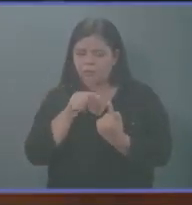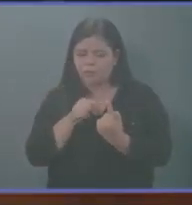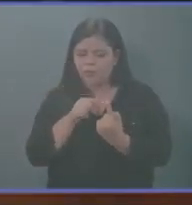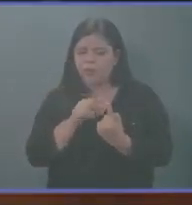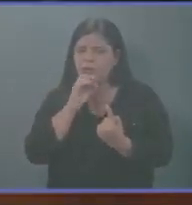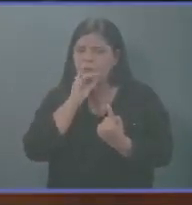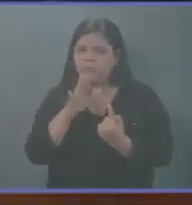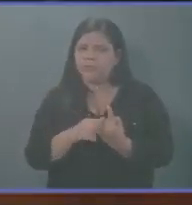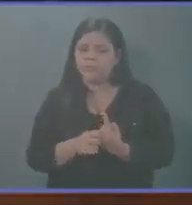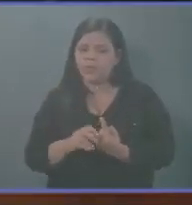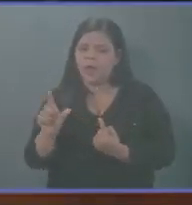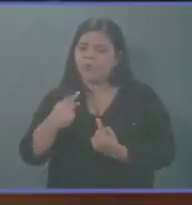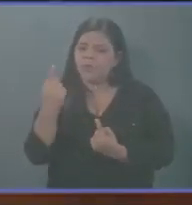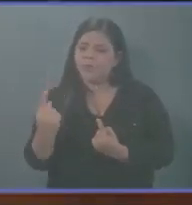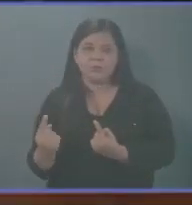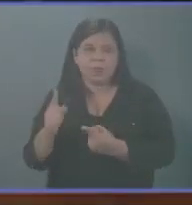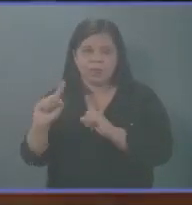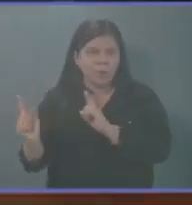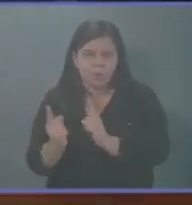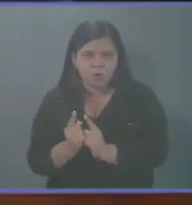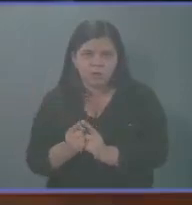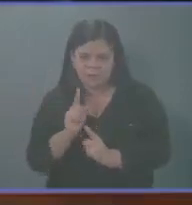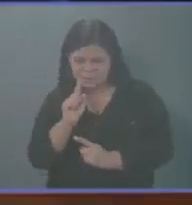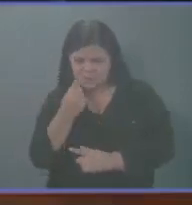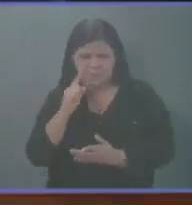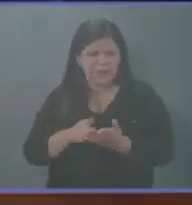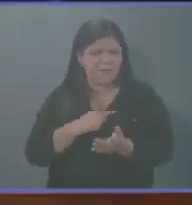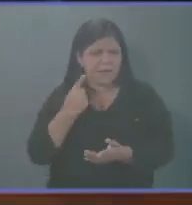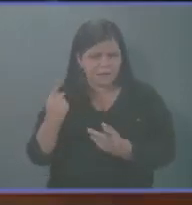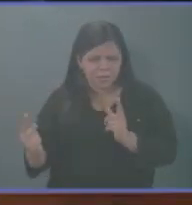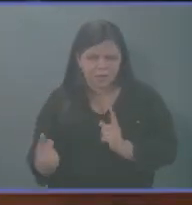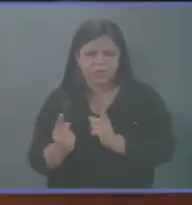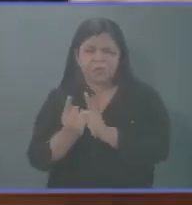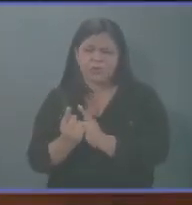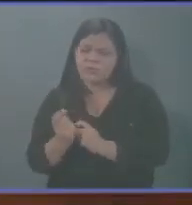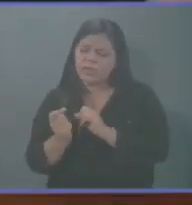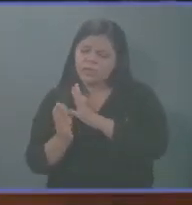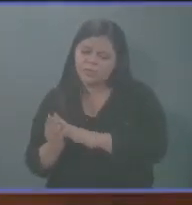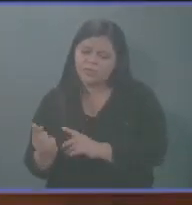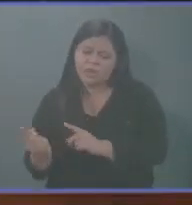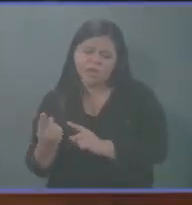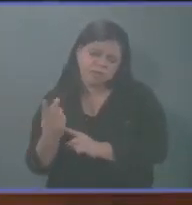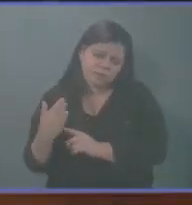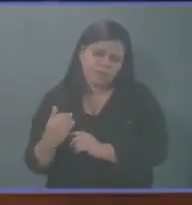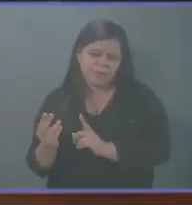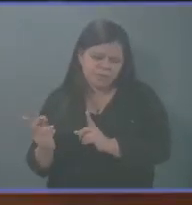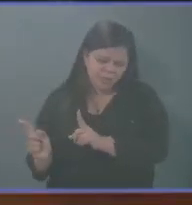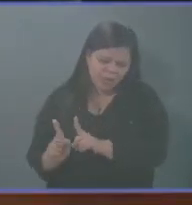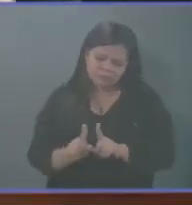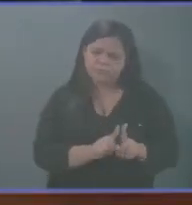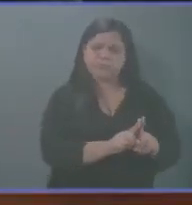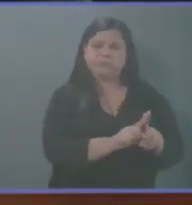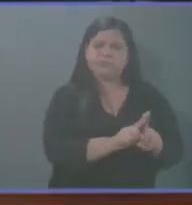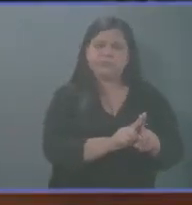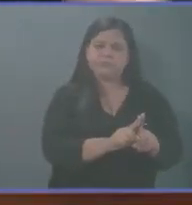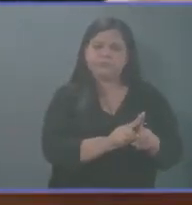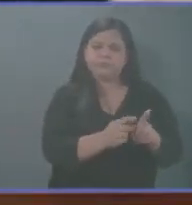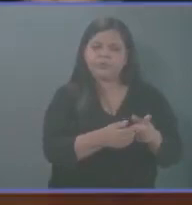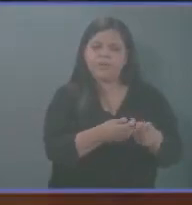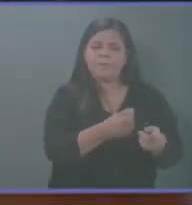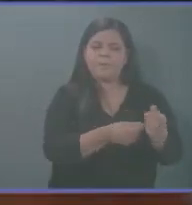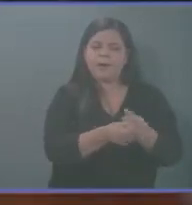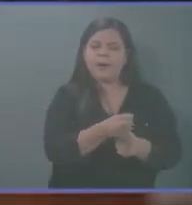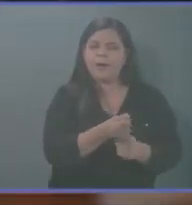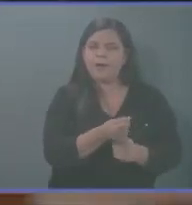dice a una persona desconocida que por primera vez veía en su vida que se fueran a solas a hacer el gran